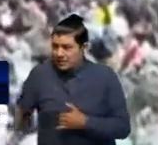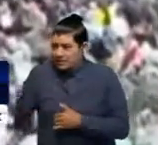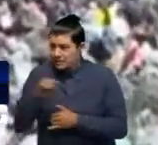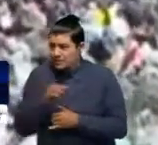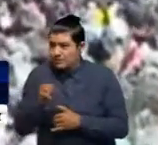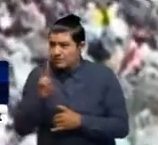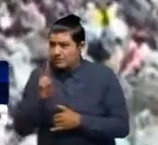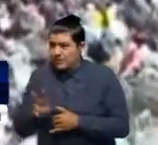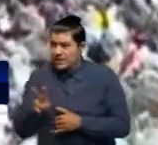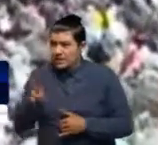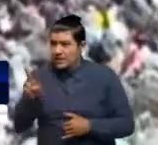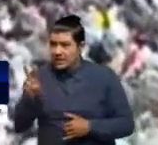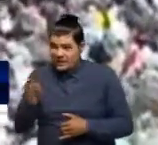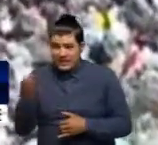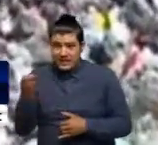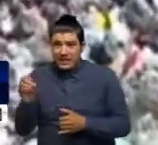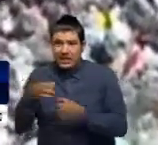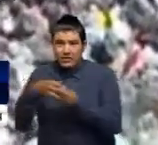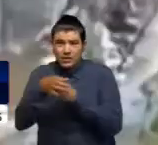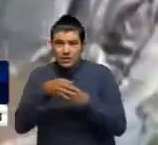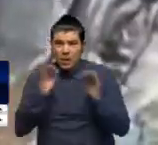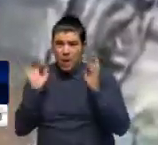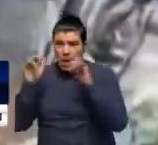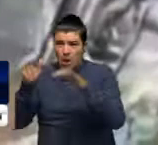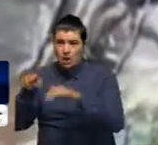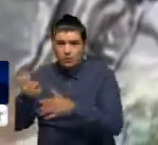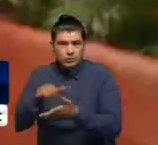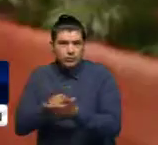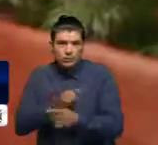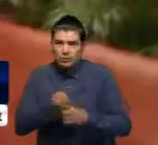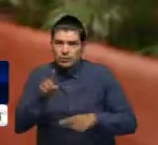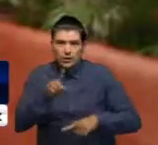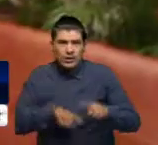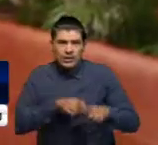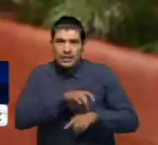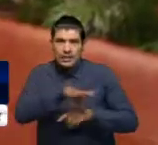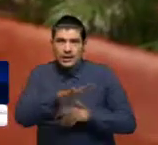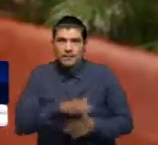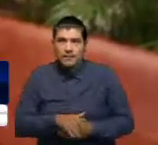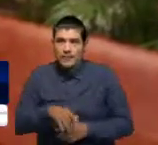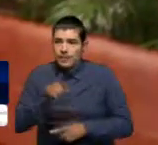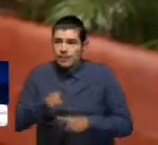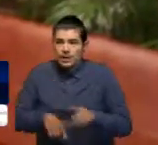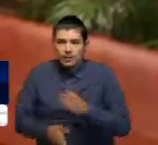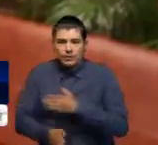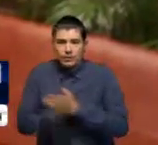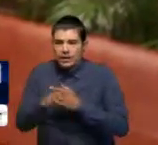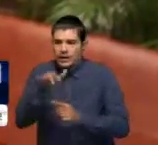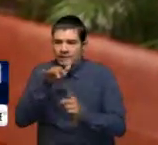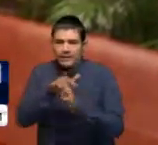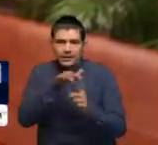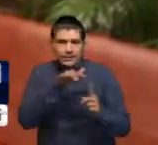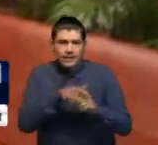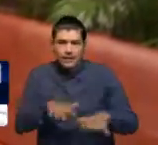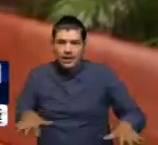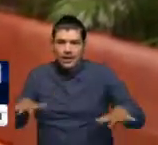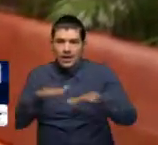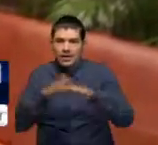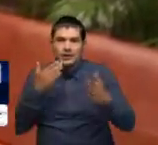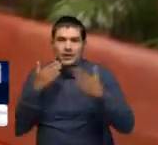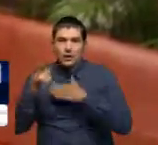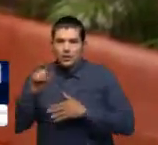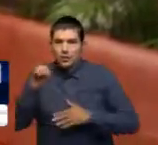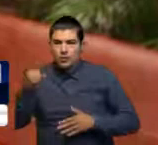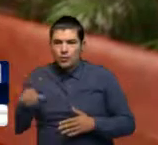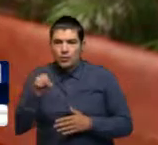depositan en los rellenos sanitarios de acuasan y el saqueo no podemos continuar afectando a las veredas ojo de agua volador y cucharón